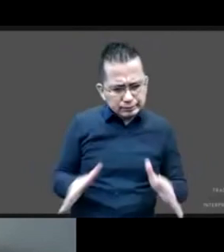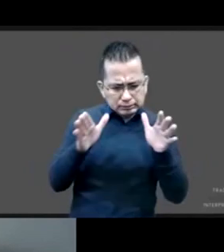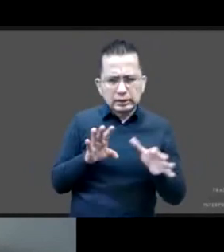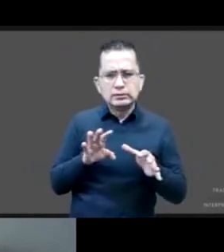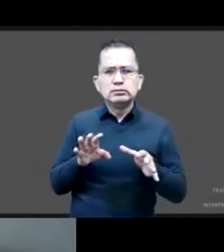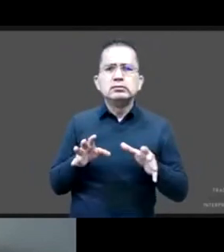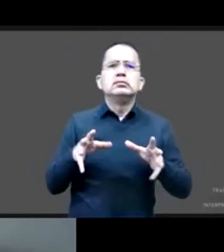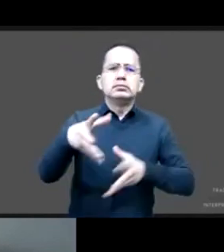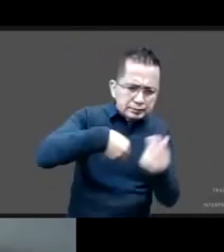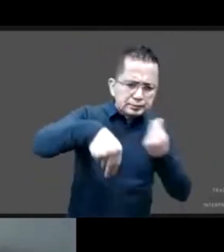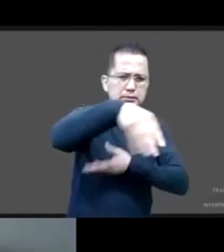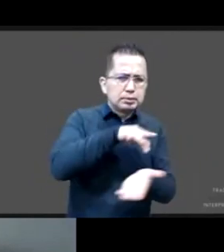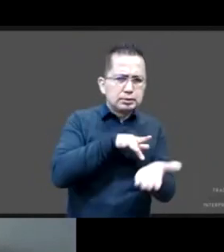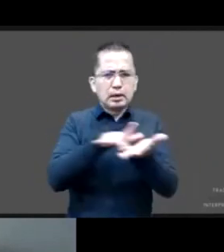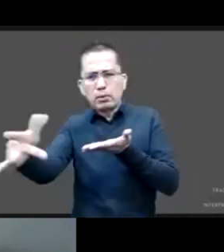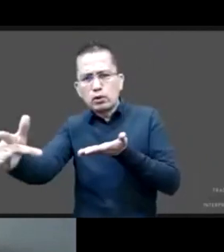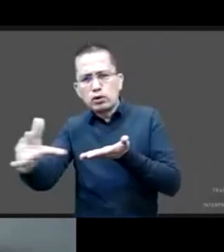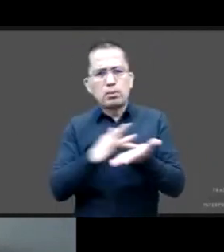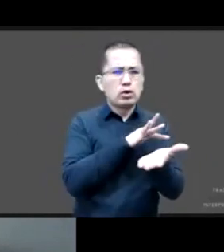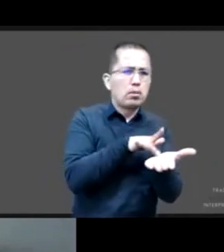jóvenes ¿quién quiere empezar?